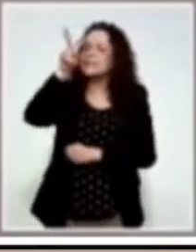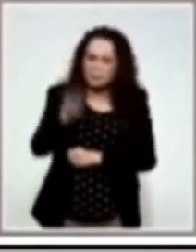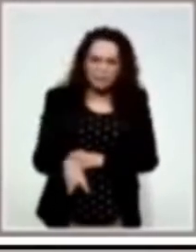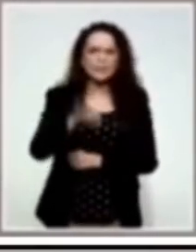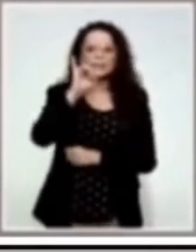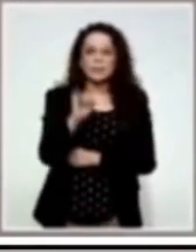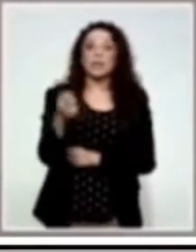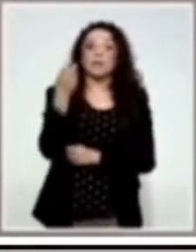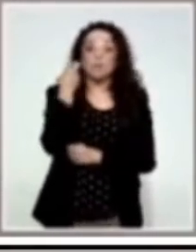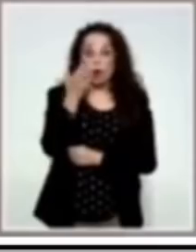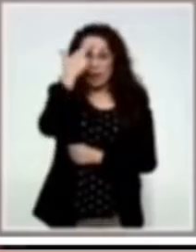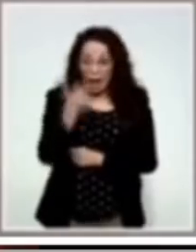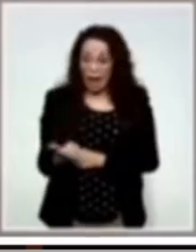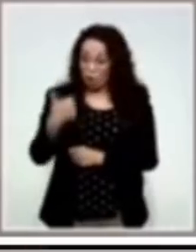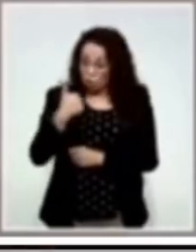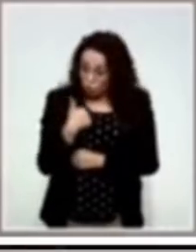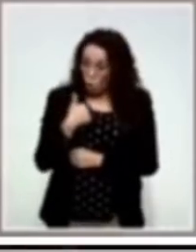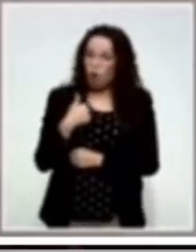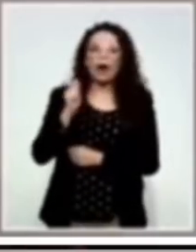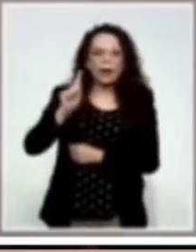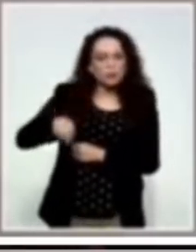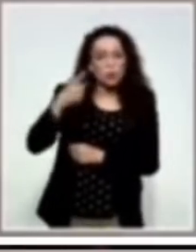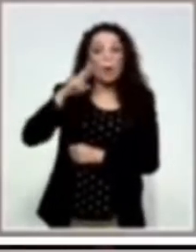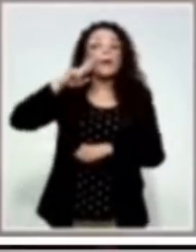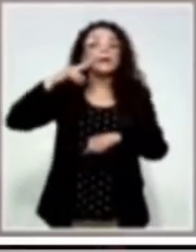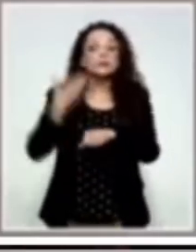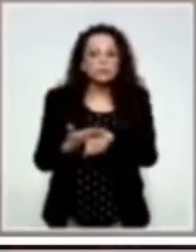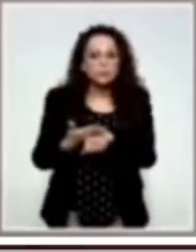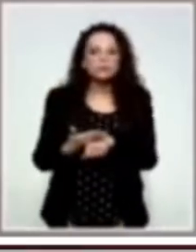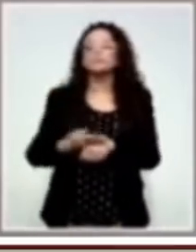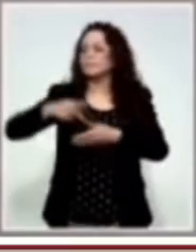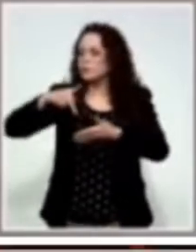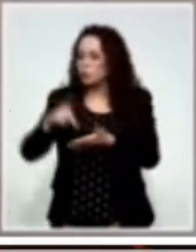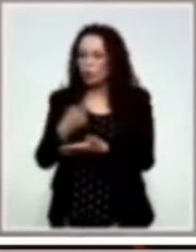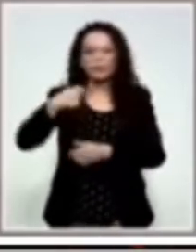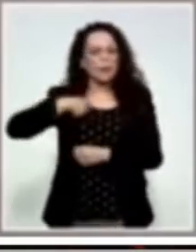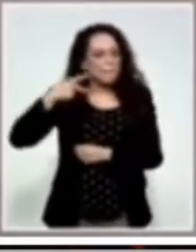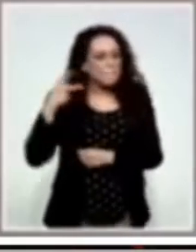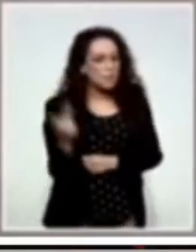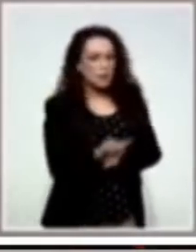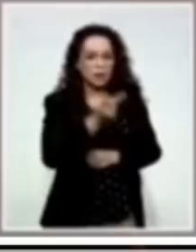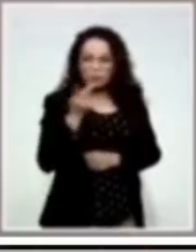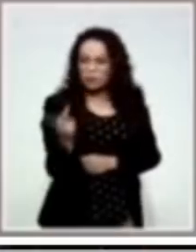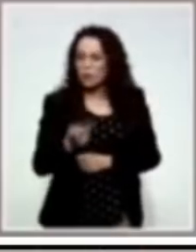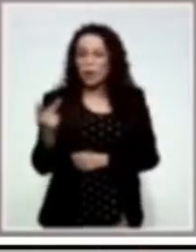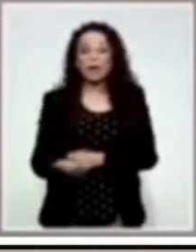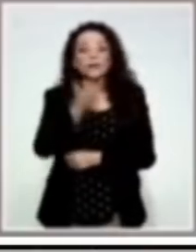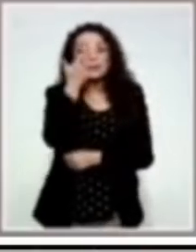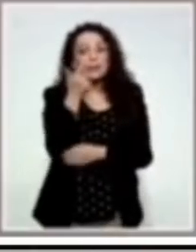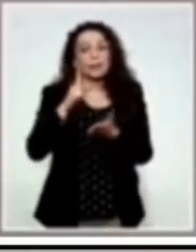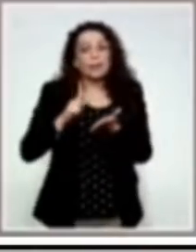siendo responsable, pregunté a los dos ministros 7 veces. Entonces yo fui